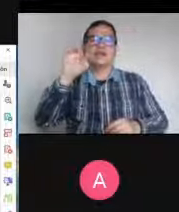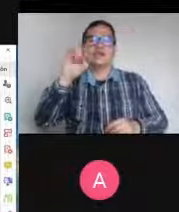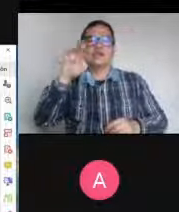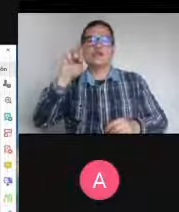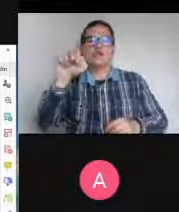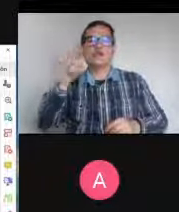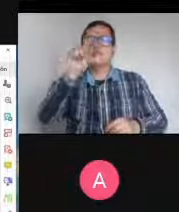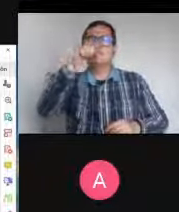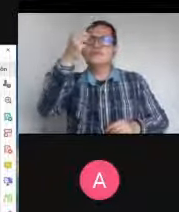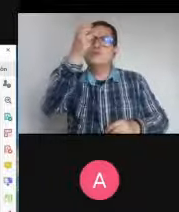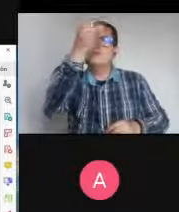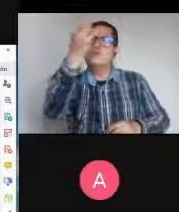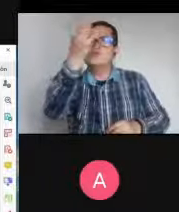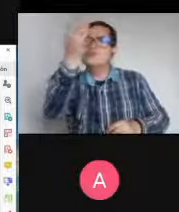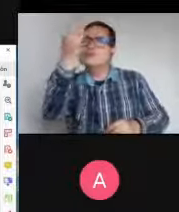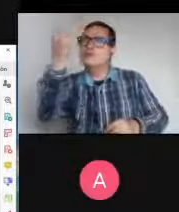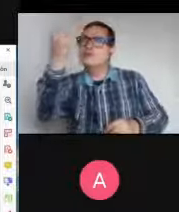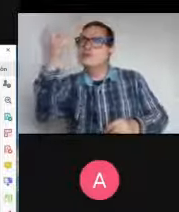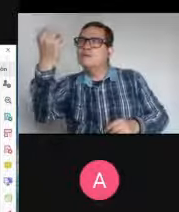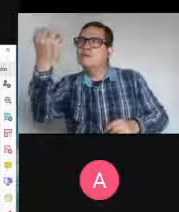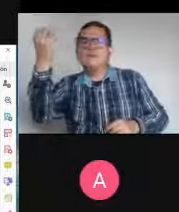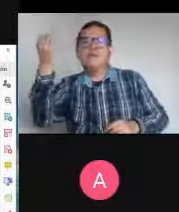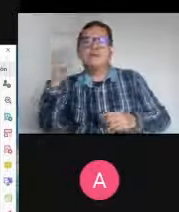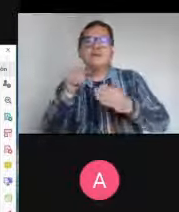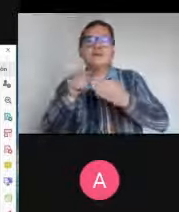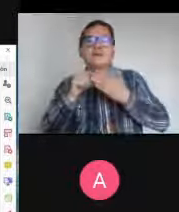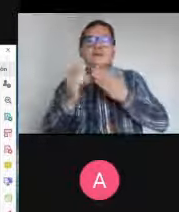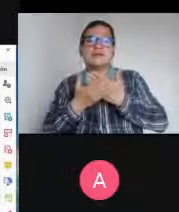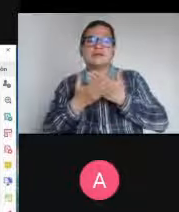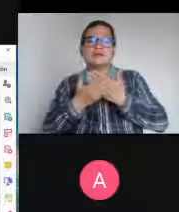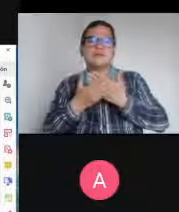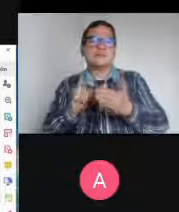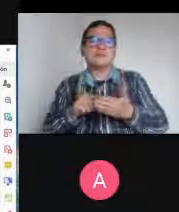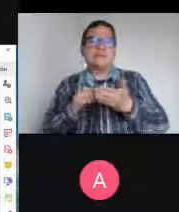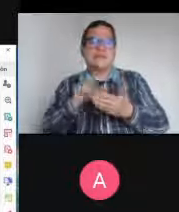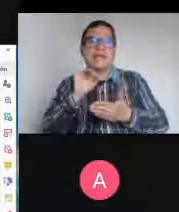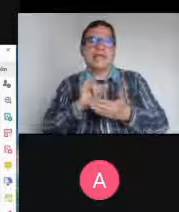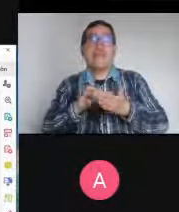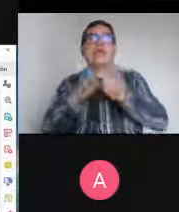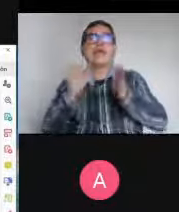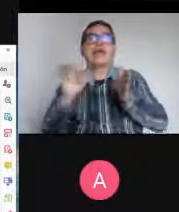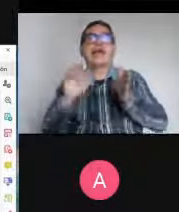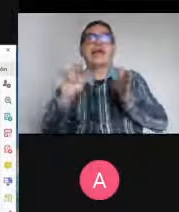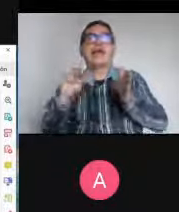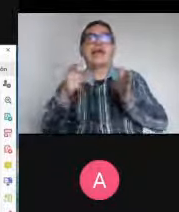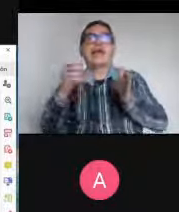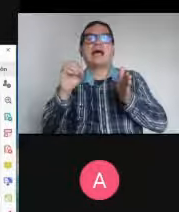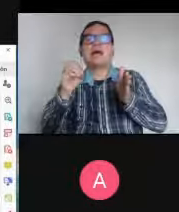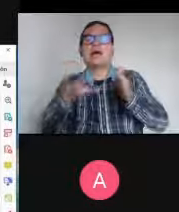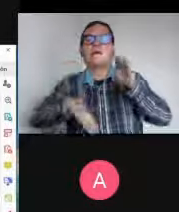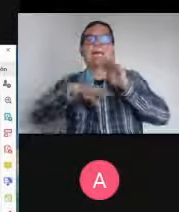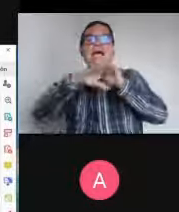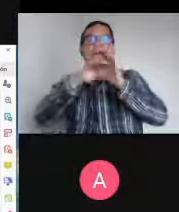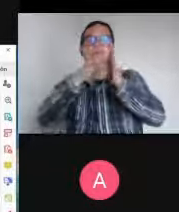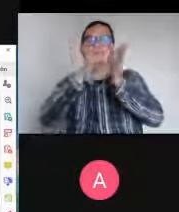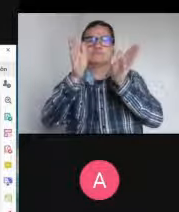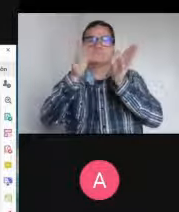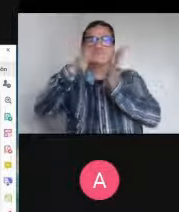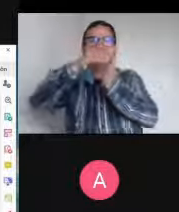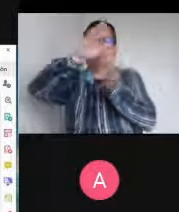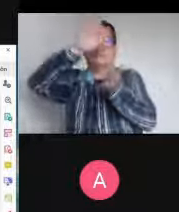un numerito, ese numerito lo que nos indica es es el rango que permite máximo cada uno de los botoncitos.